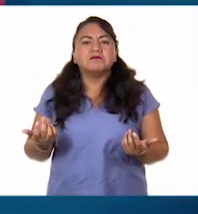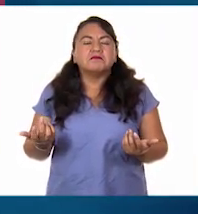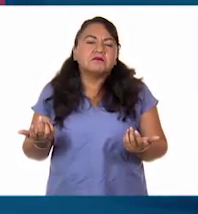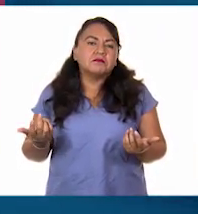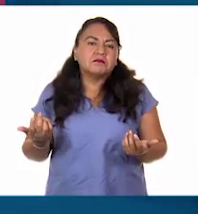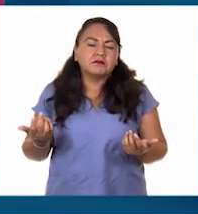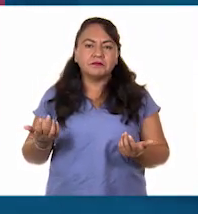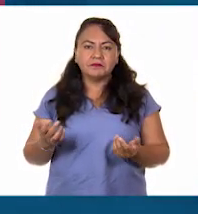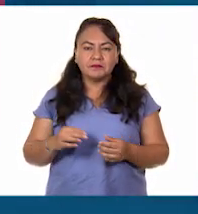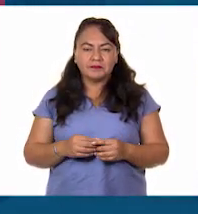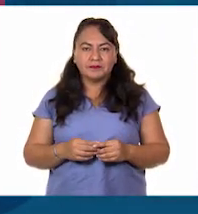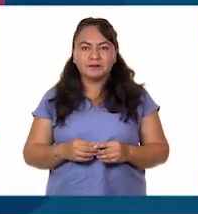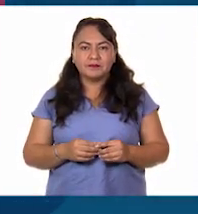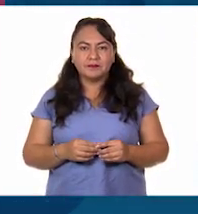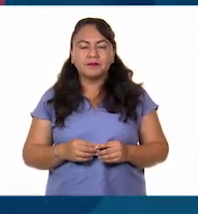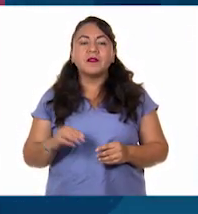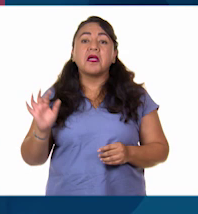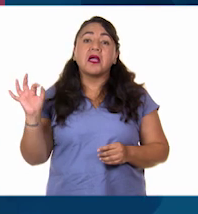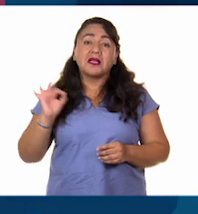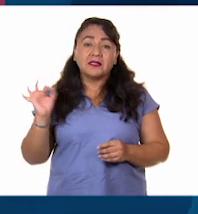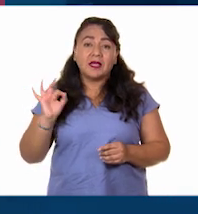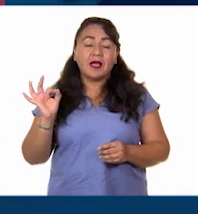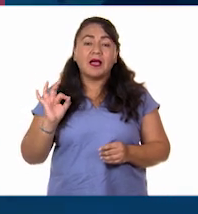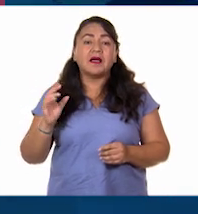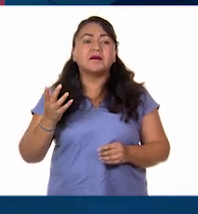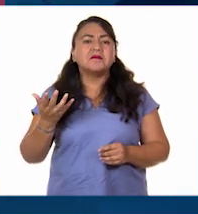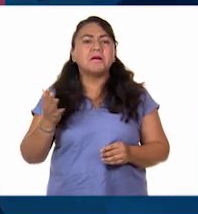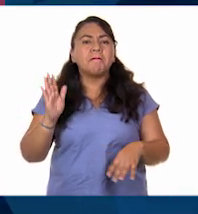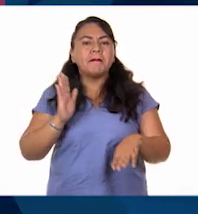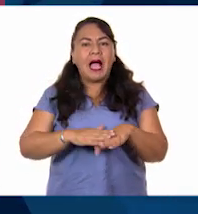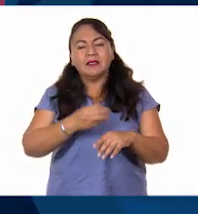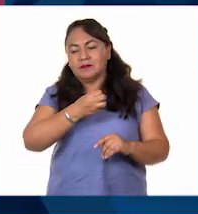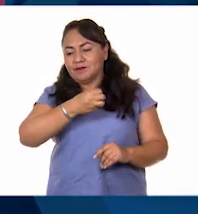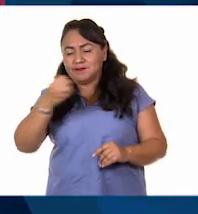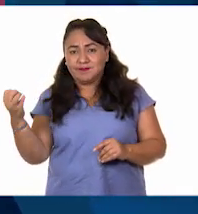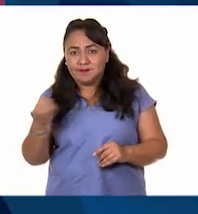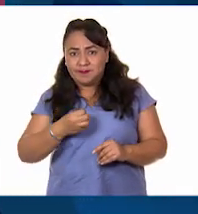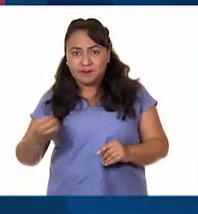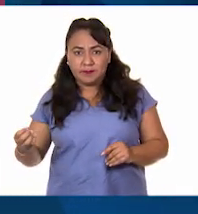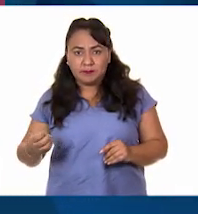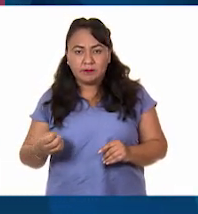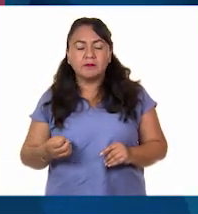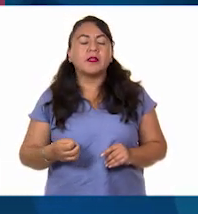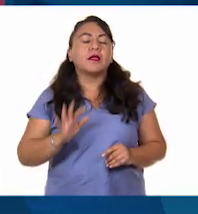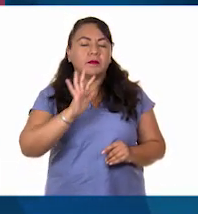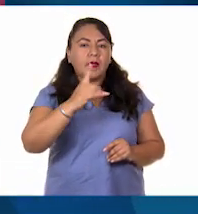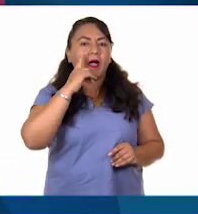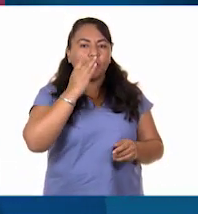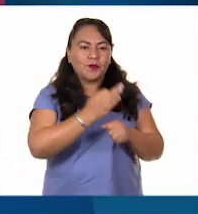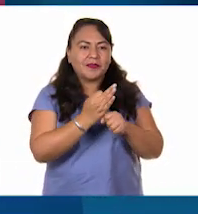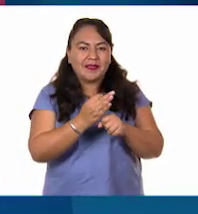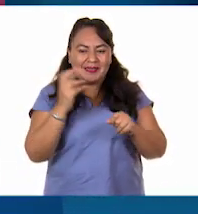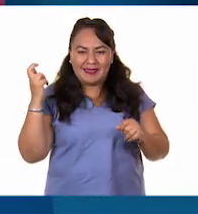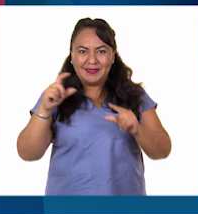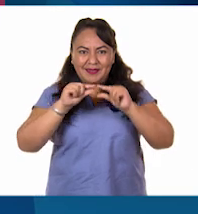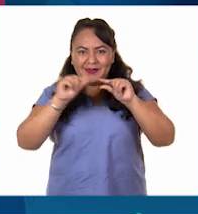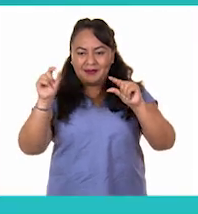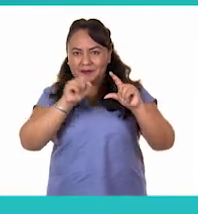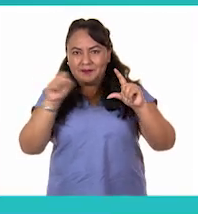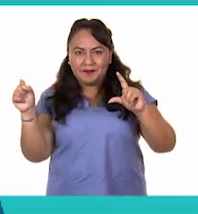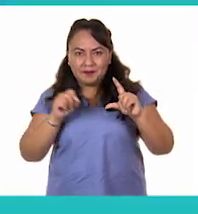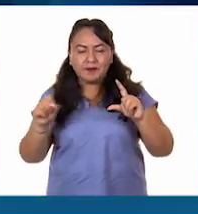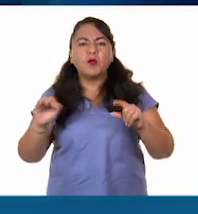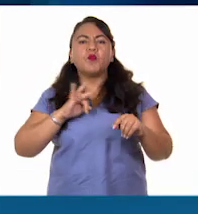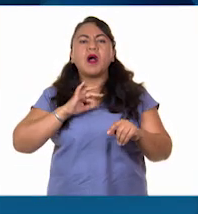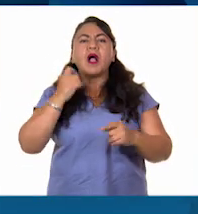sabría decir por qué. ¿Será porque lo tenemos que decir pues más de corrido, profesor? A ver, si hacemos un resumen de este fragmento,